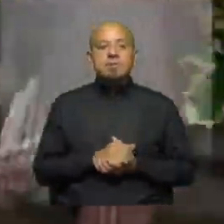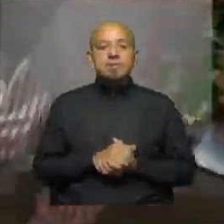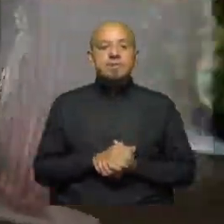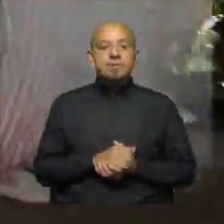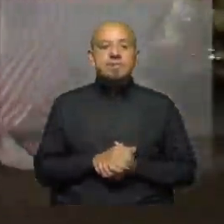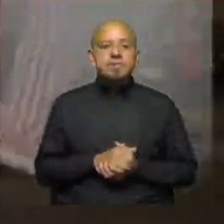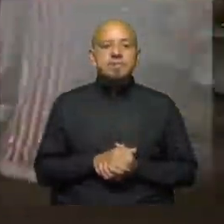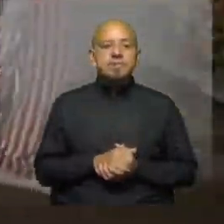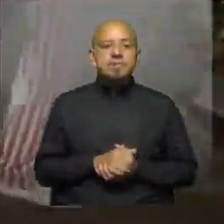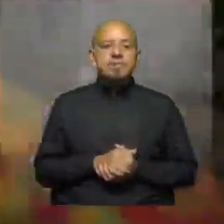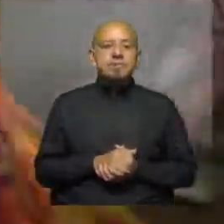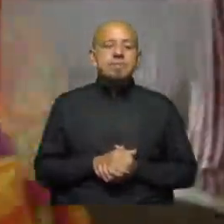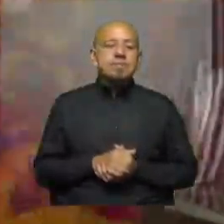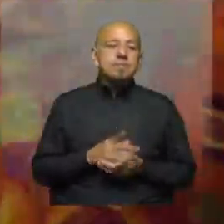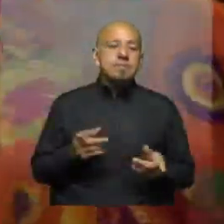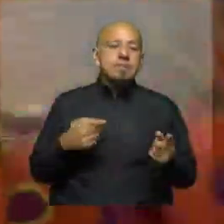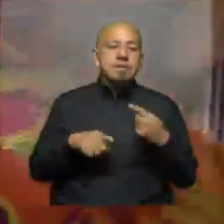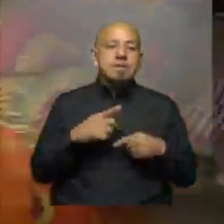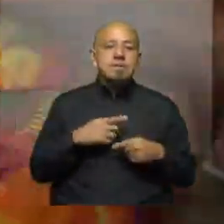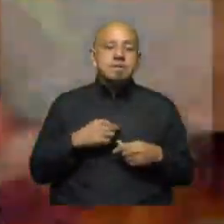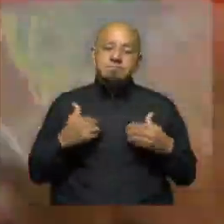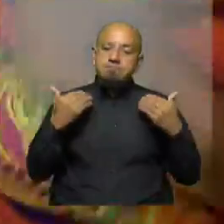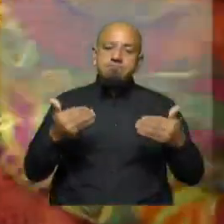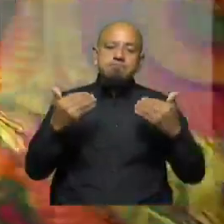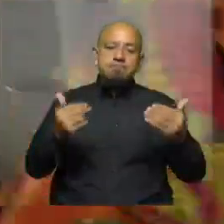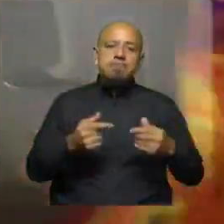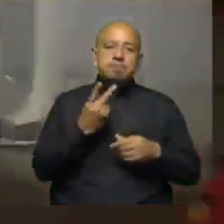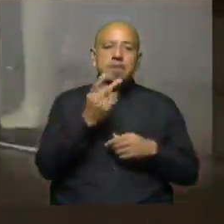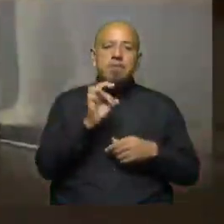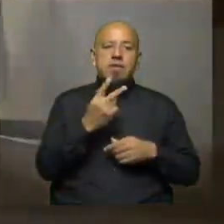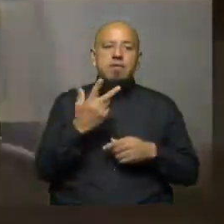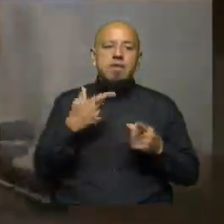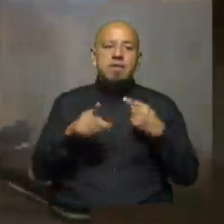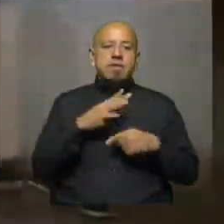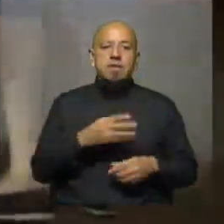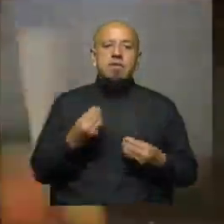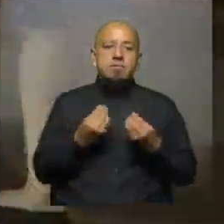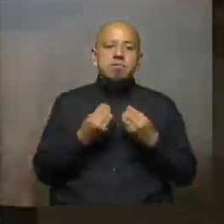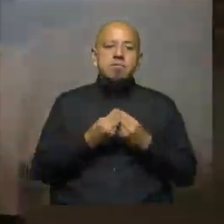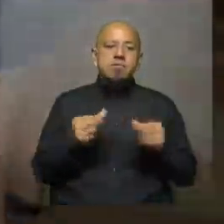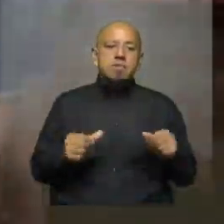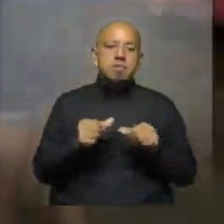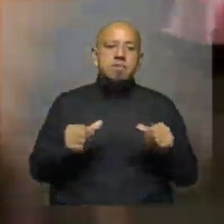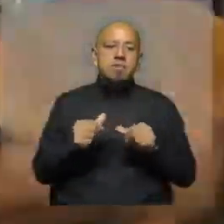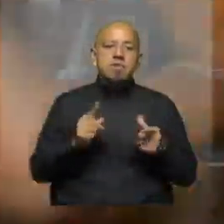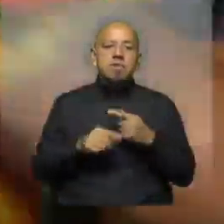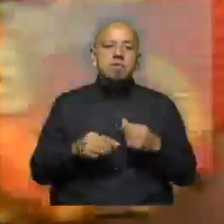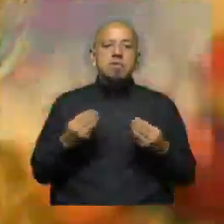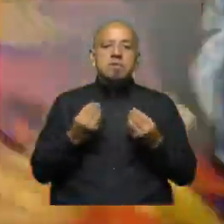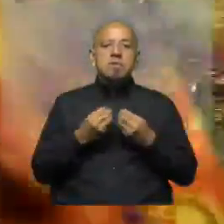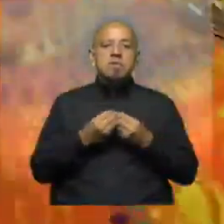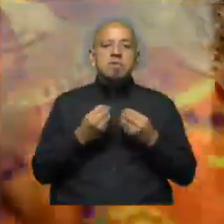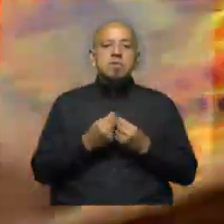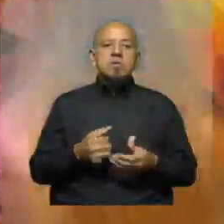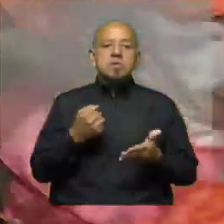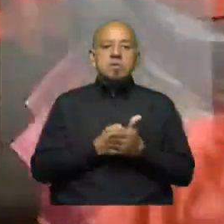carnaval y bueno, que le metamos con todo 2023, que hay mucho por hacer y muchos desafíos y sigamos